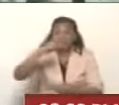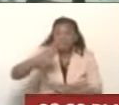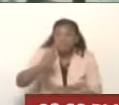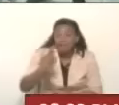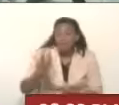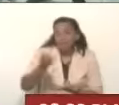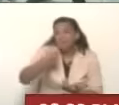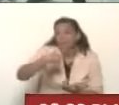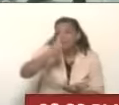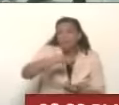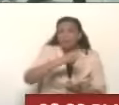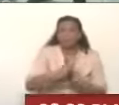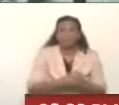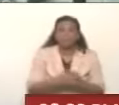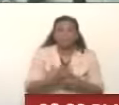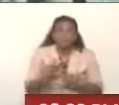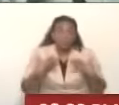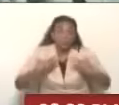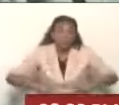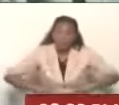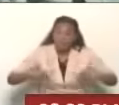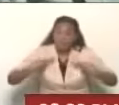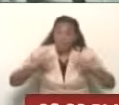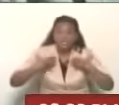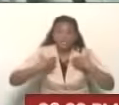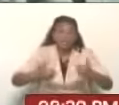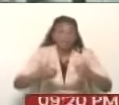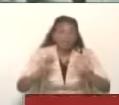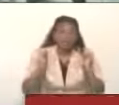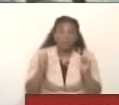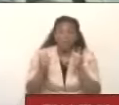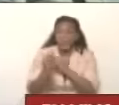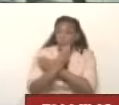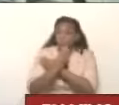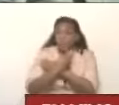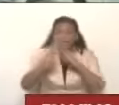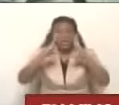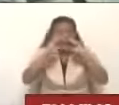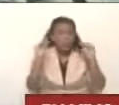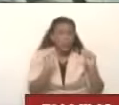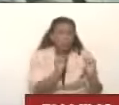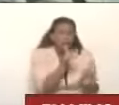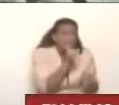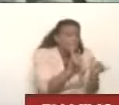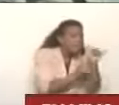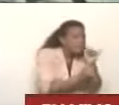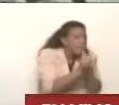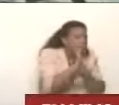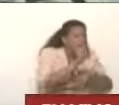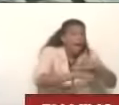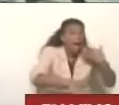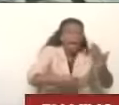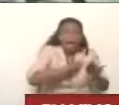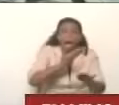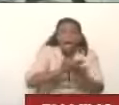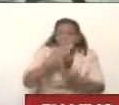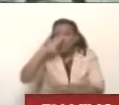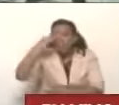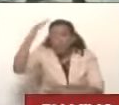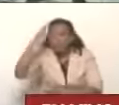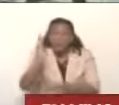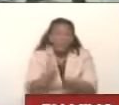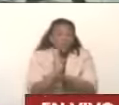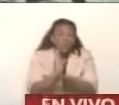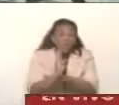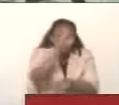falta para tener una vida sana y cuidada en todas las edades, mujeres. Cuidar a la mujer es lo